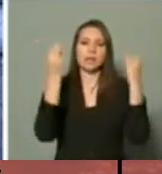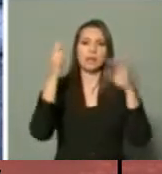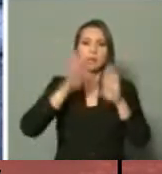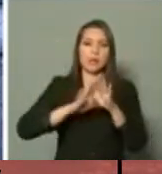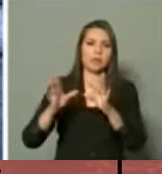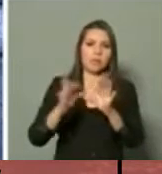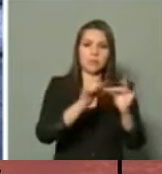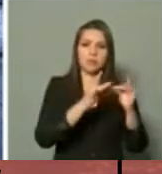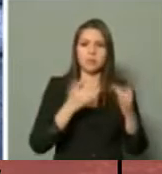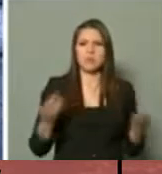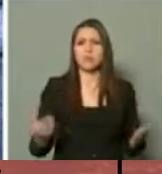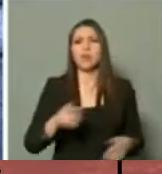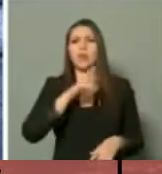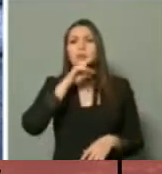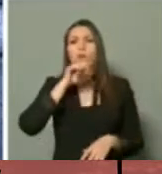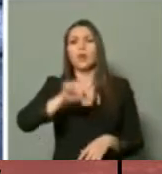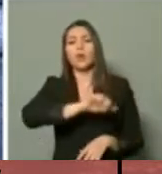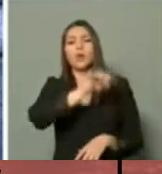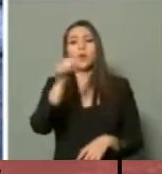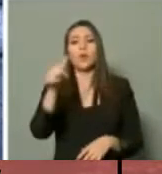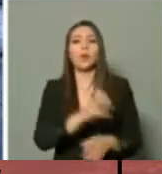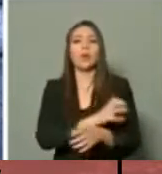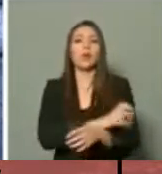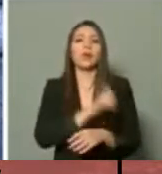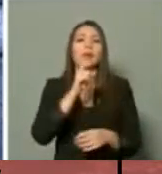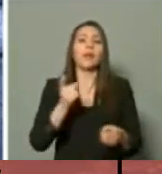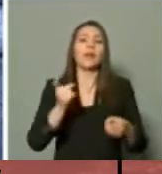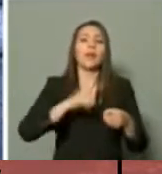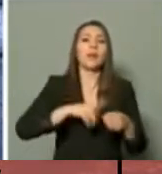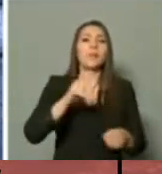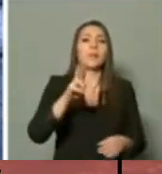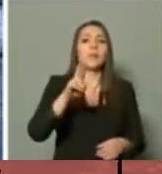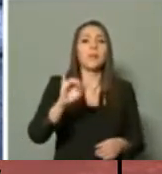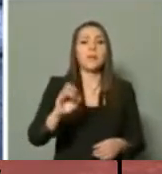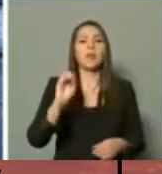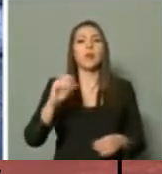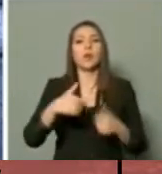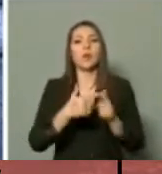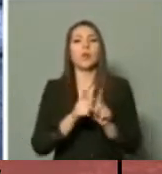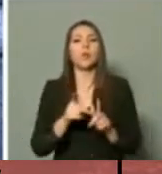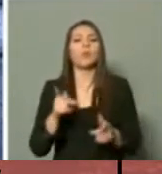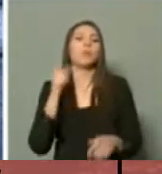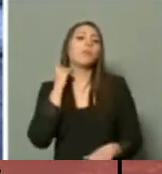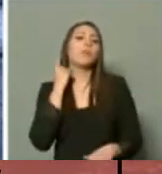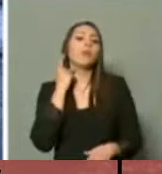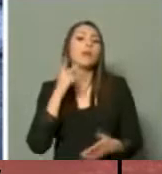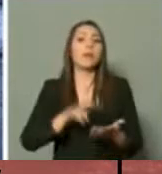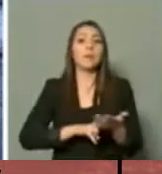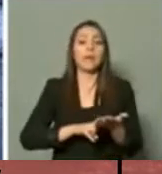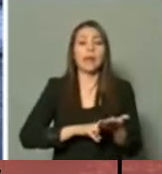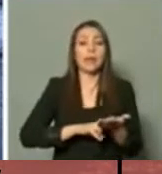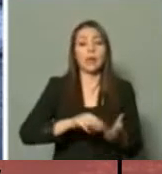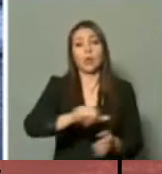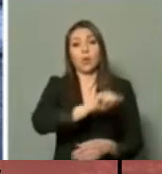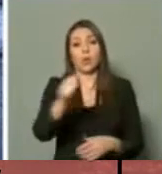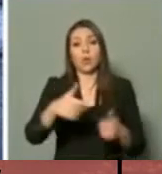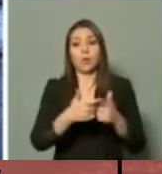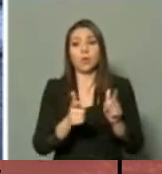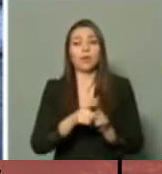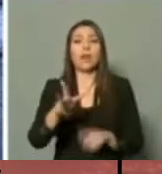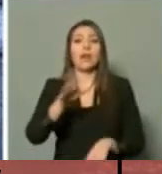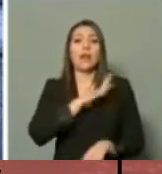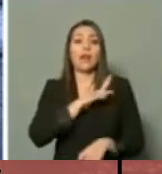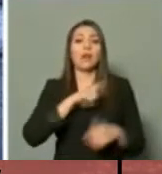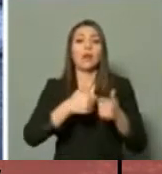No tengan cuidado los compañeros que son militantes del PRI, del Verde Ecologista y de otros partidos, porque van a tener diputados de